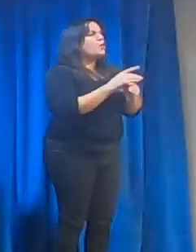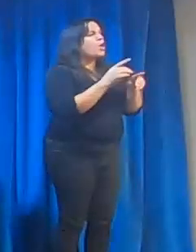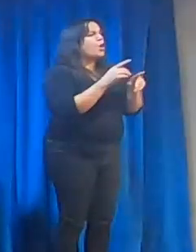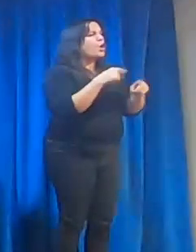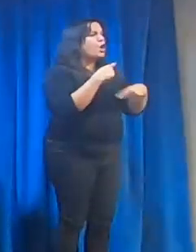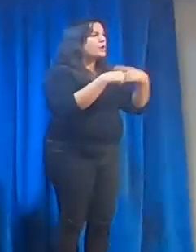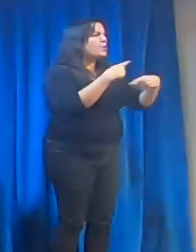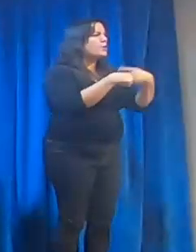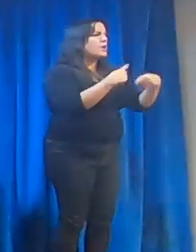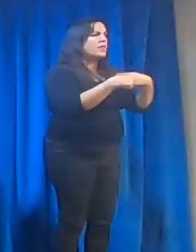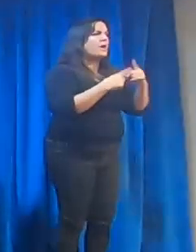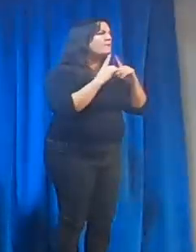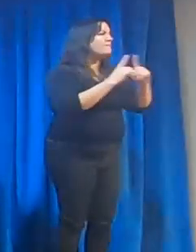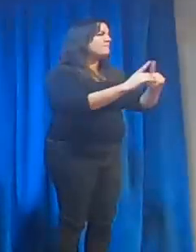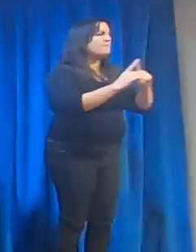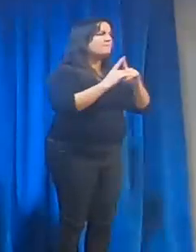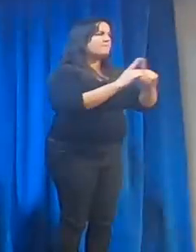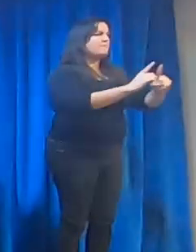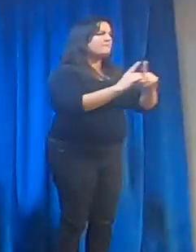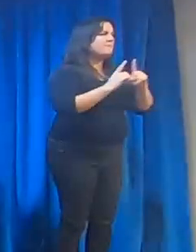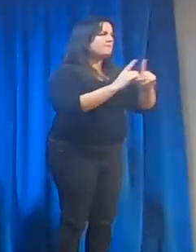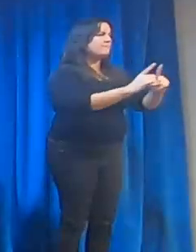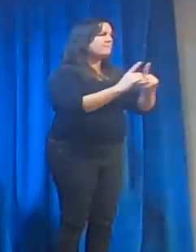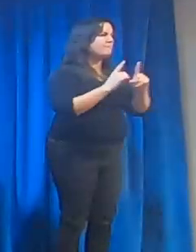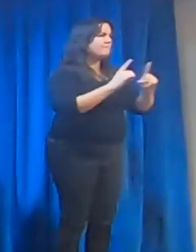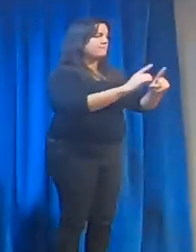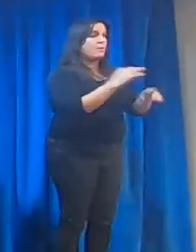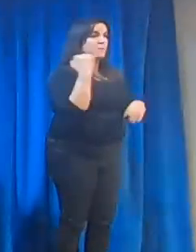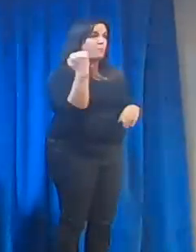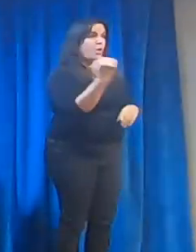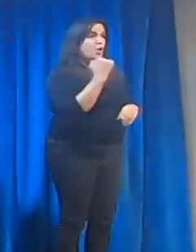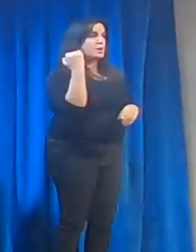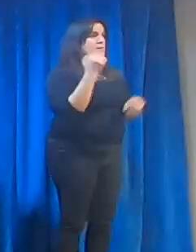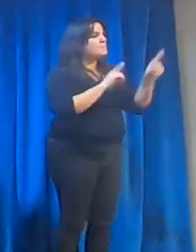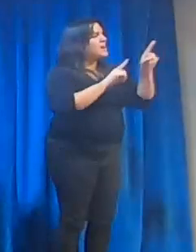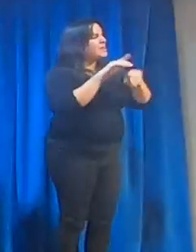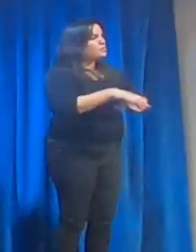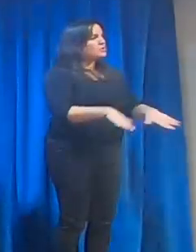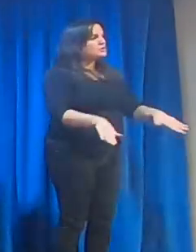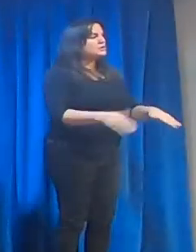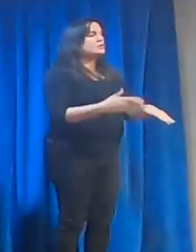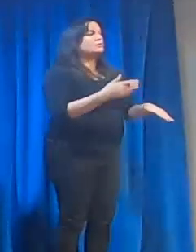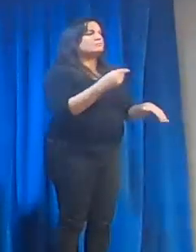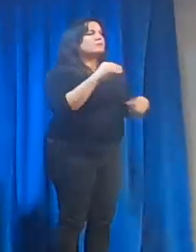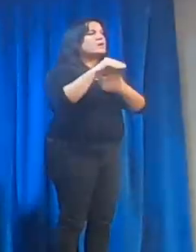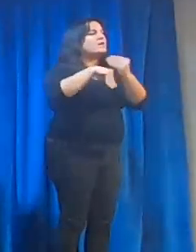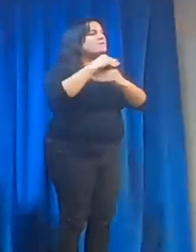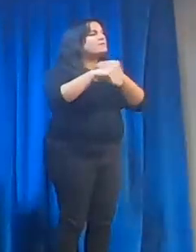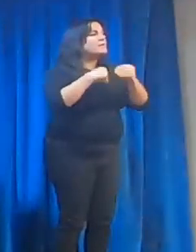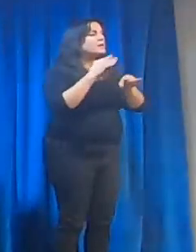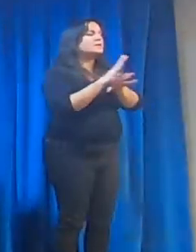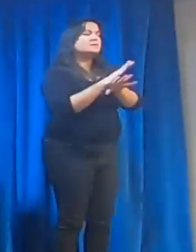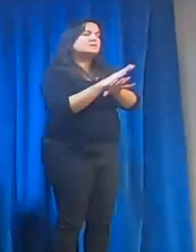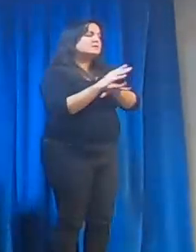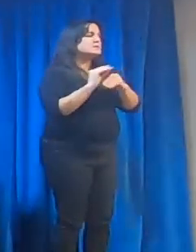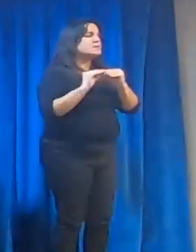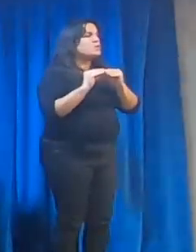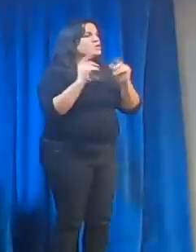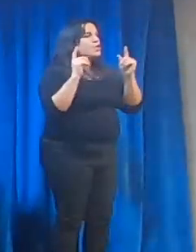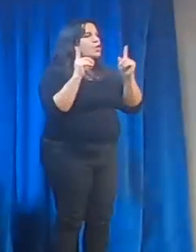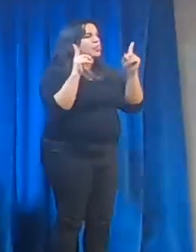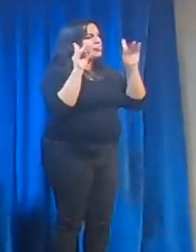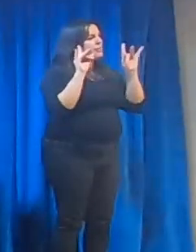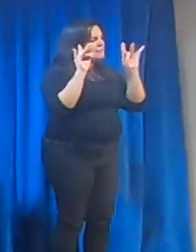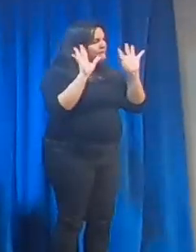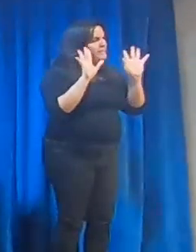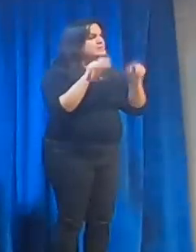una constancia, una continuidad. Esos son valores importantísimos para algunos niños, que la familia está pasando por situaciones muy difíciles, y